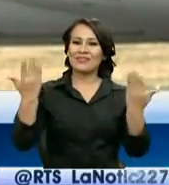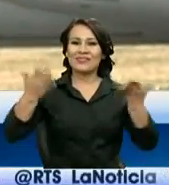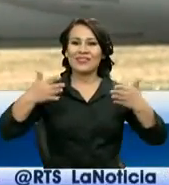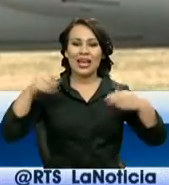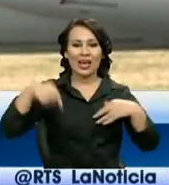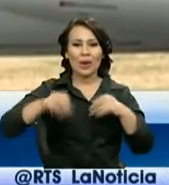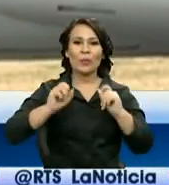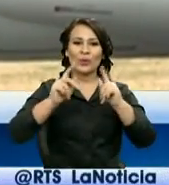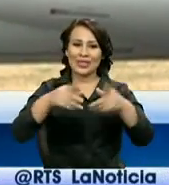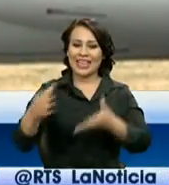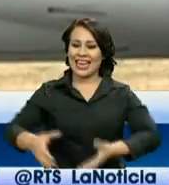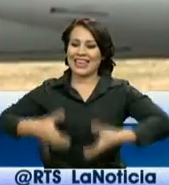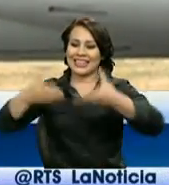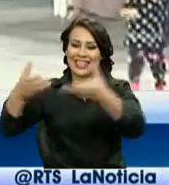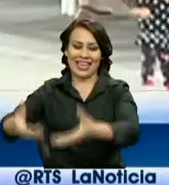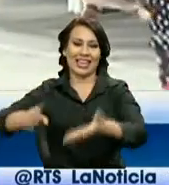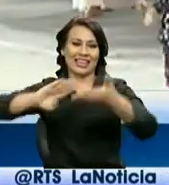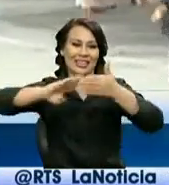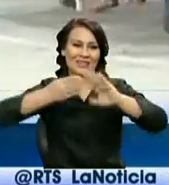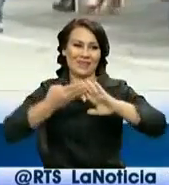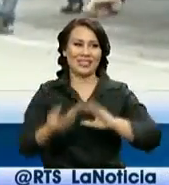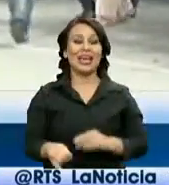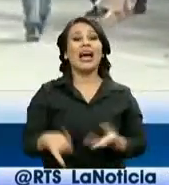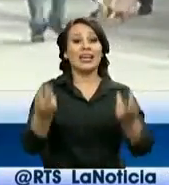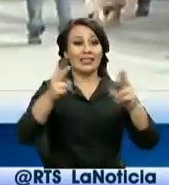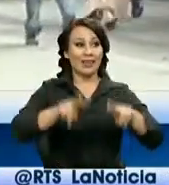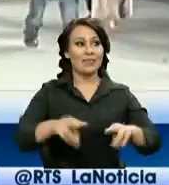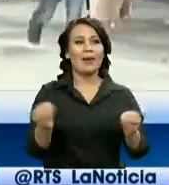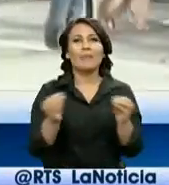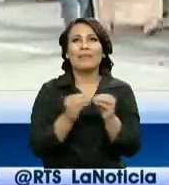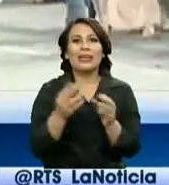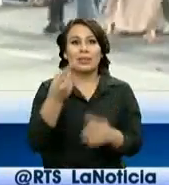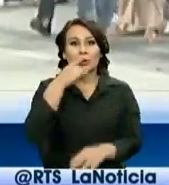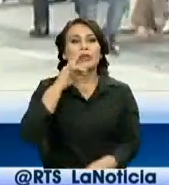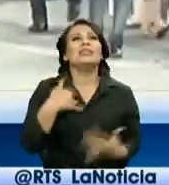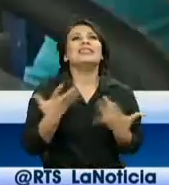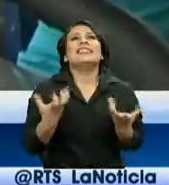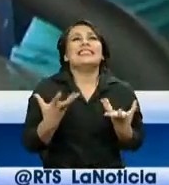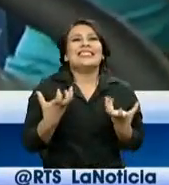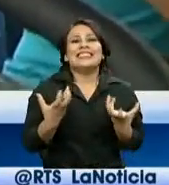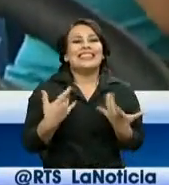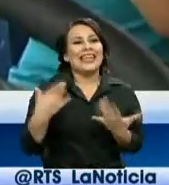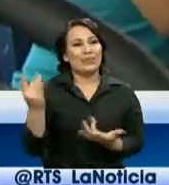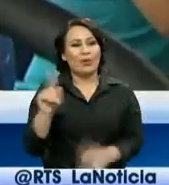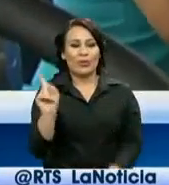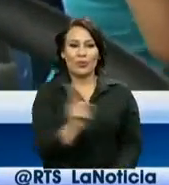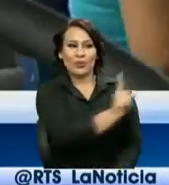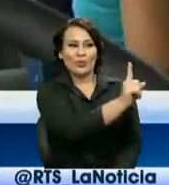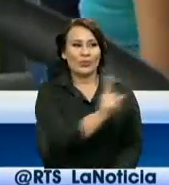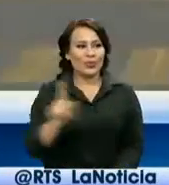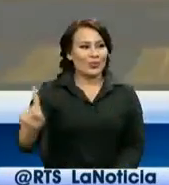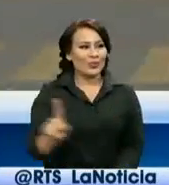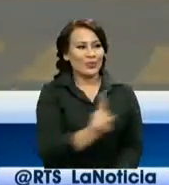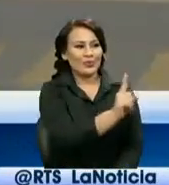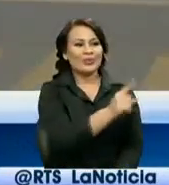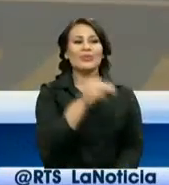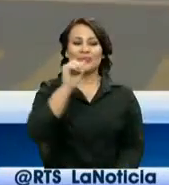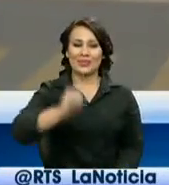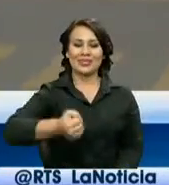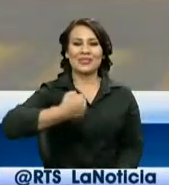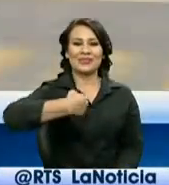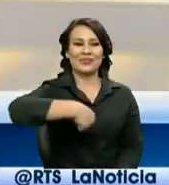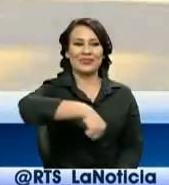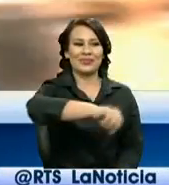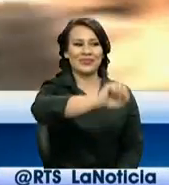la Fuerza Aérea a nuestra comunidad. Luego llegó la hora más esperada por todos y uno a uno se retiró del Coliseo para dirigirse a